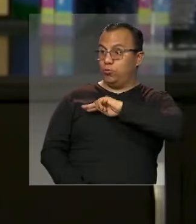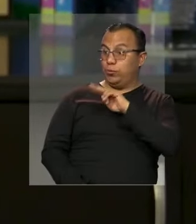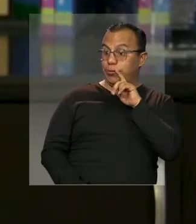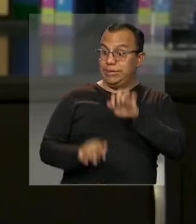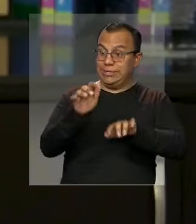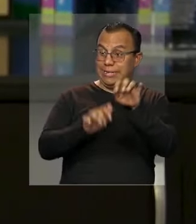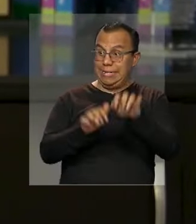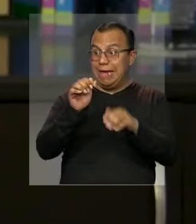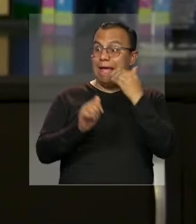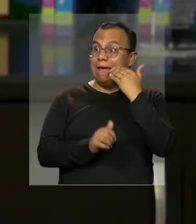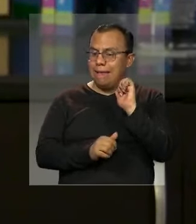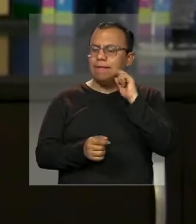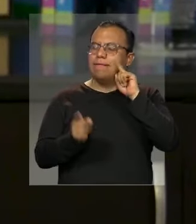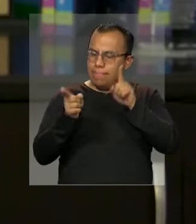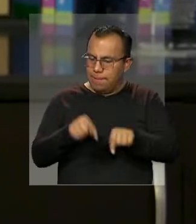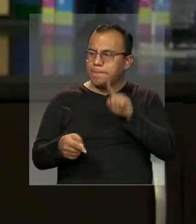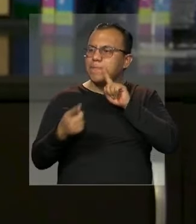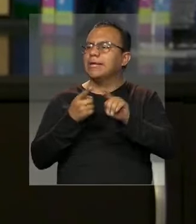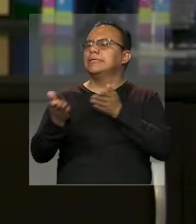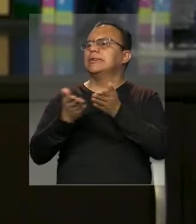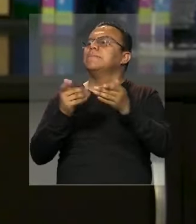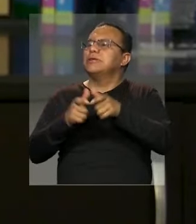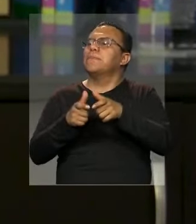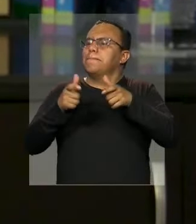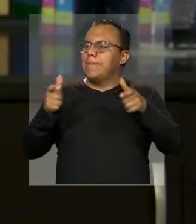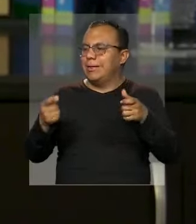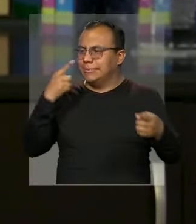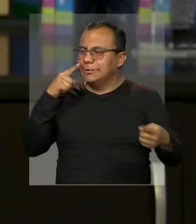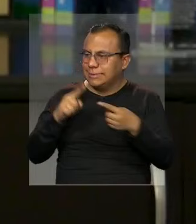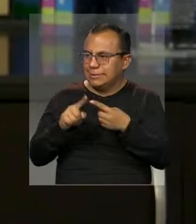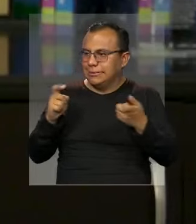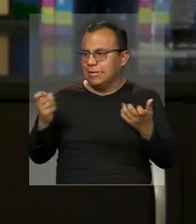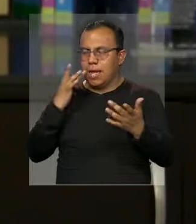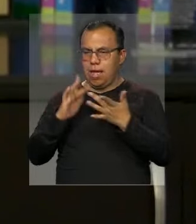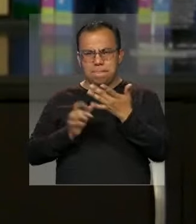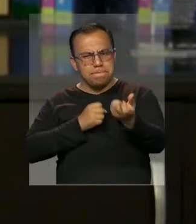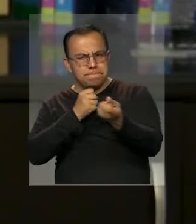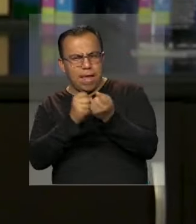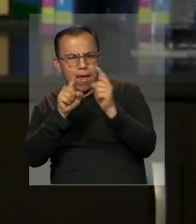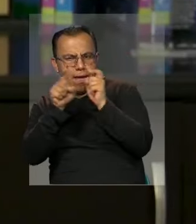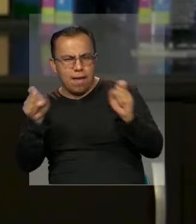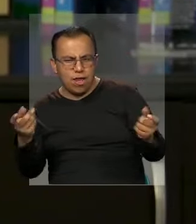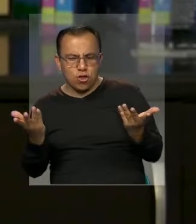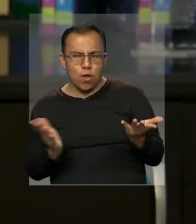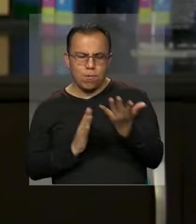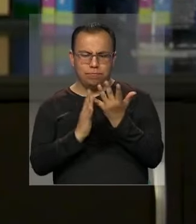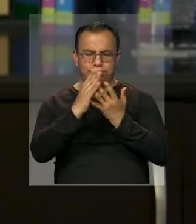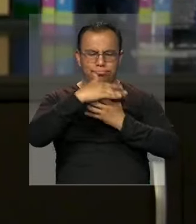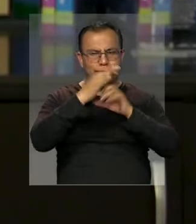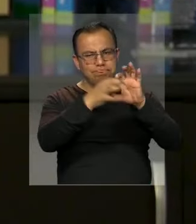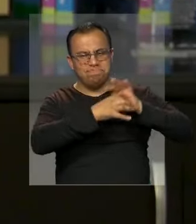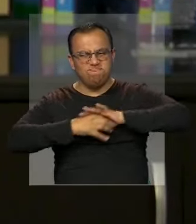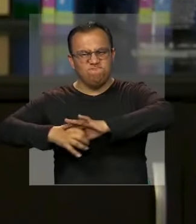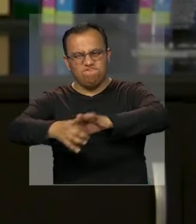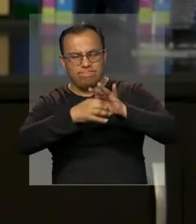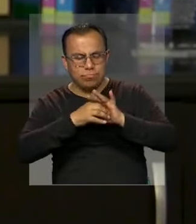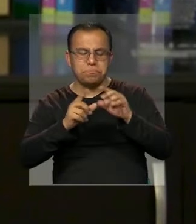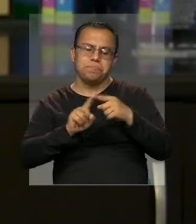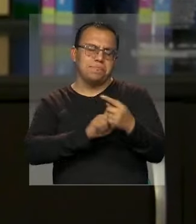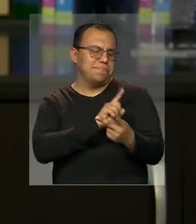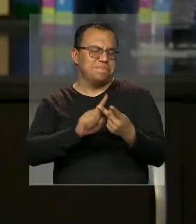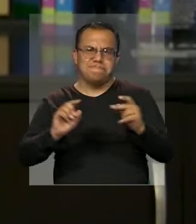Secretaría Distrital de la Mujer prestemos más servicios en las manzanas. O sea, nos hemos apalancado mucho en la intersectorialidad, tenemos ahí por